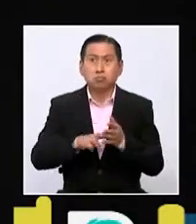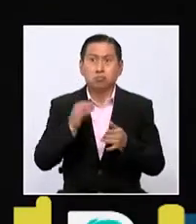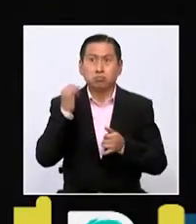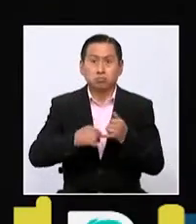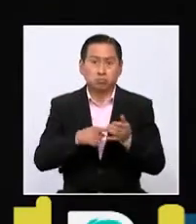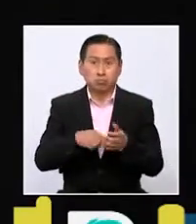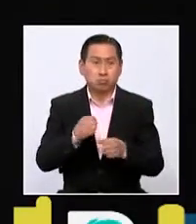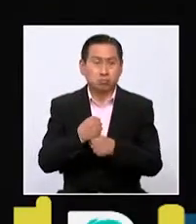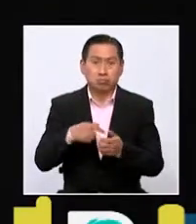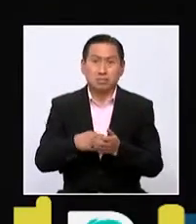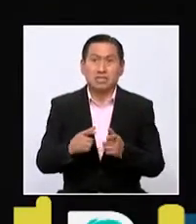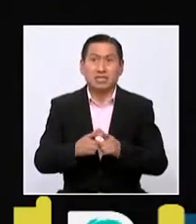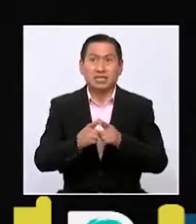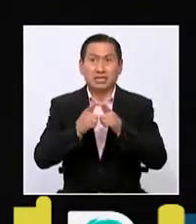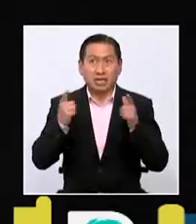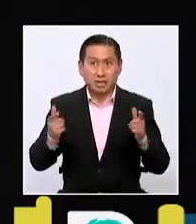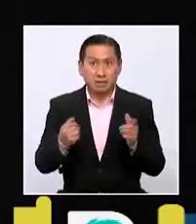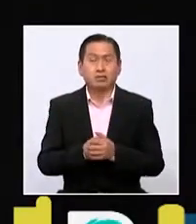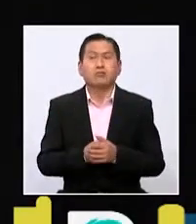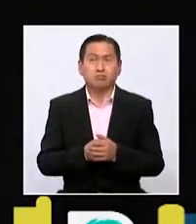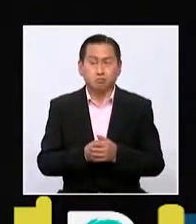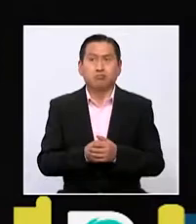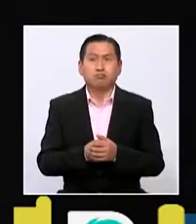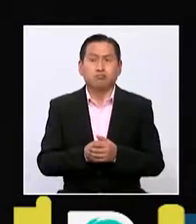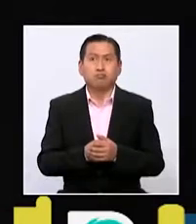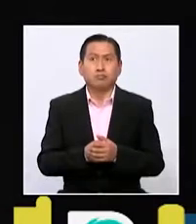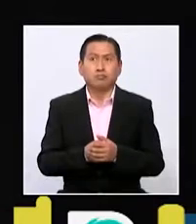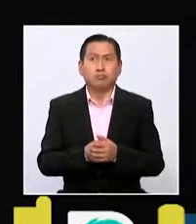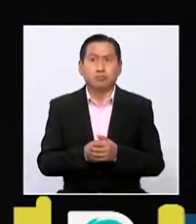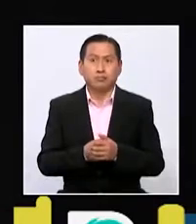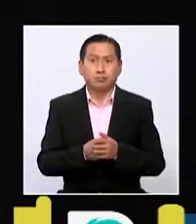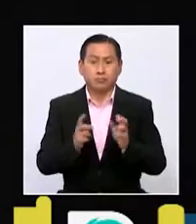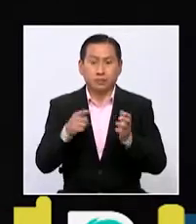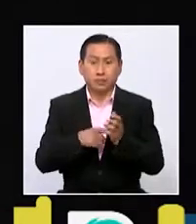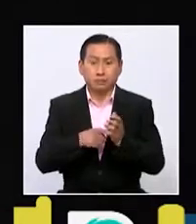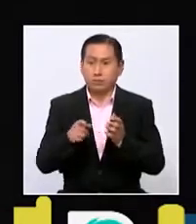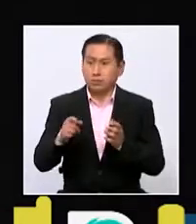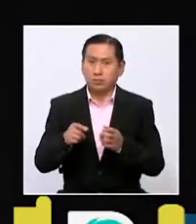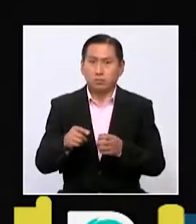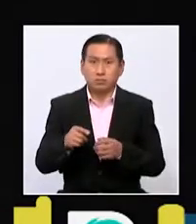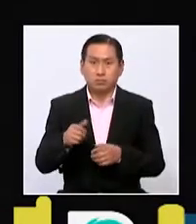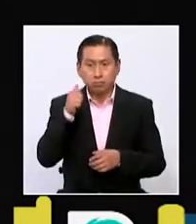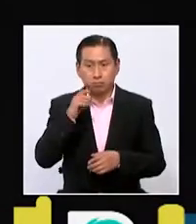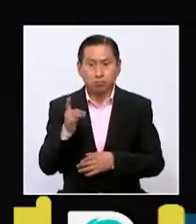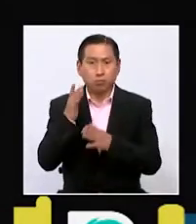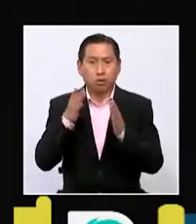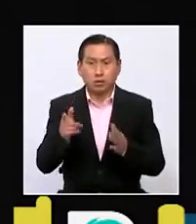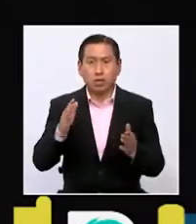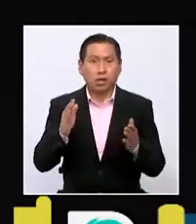una producción gigantesca. El tema principal y el soundtrack fue de una boliviana.